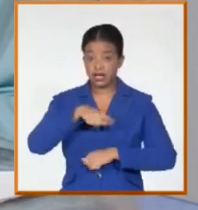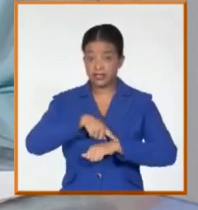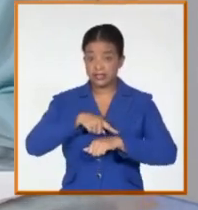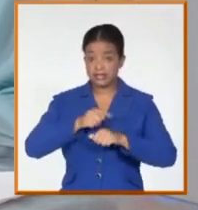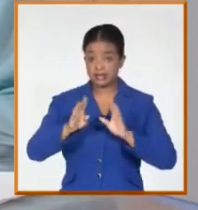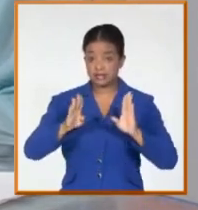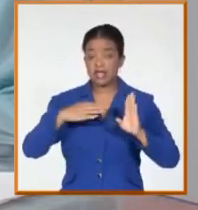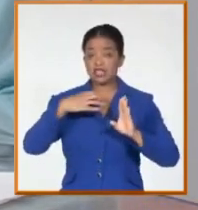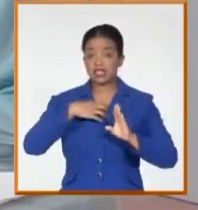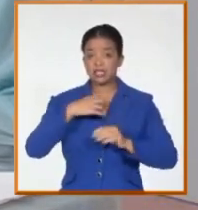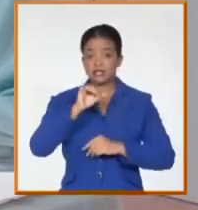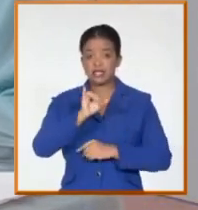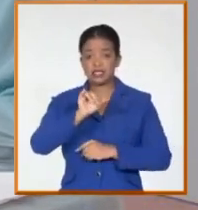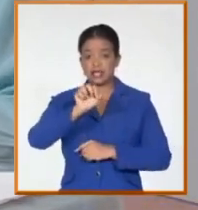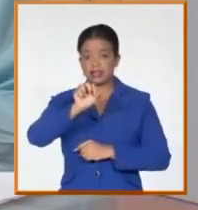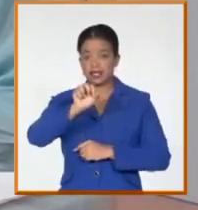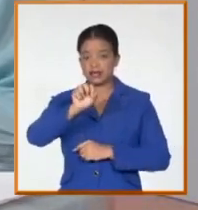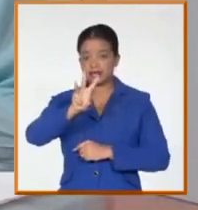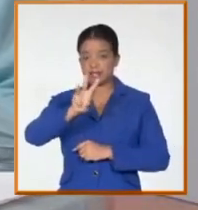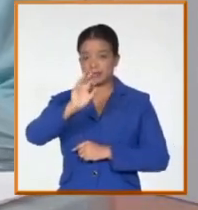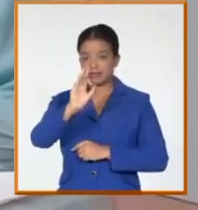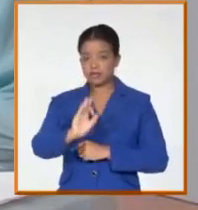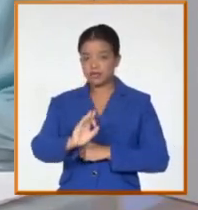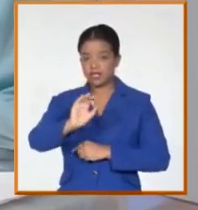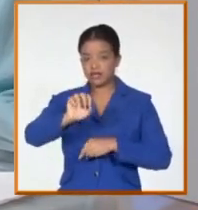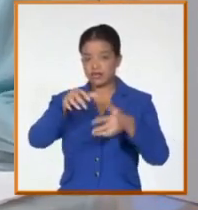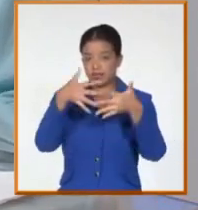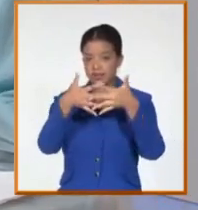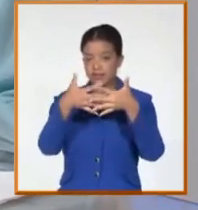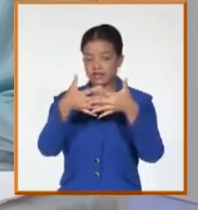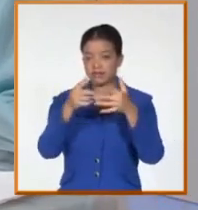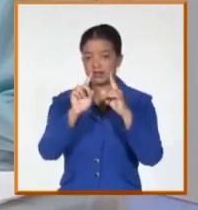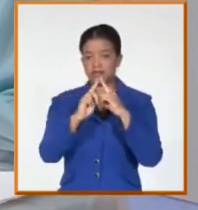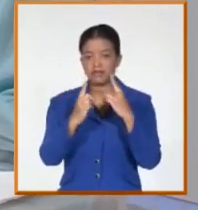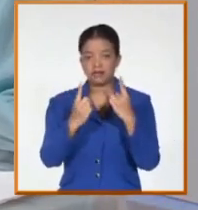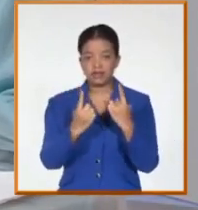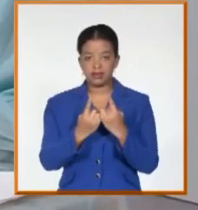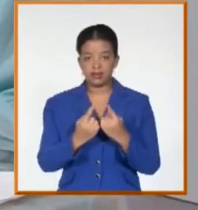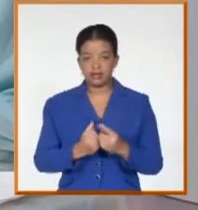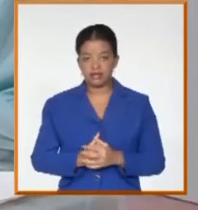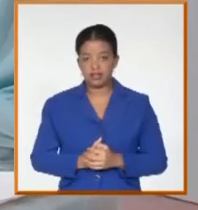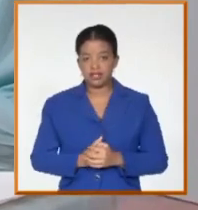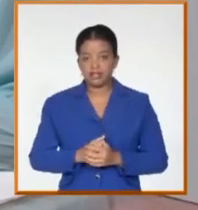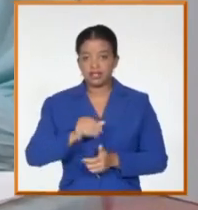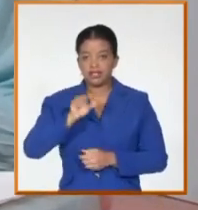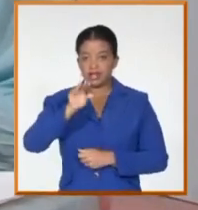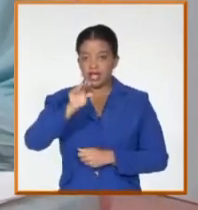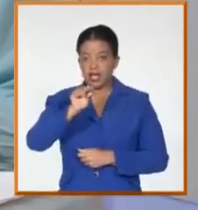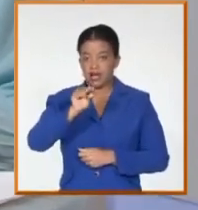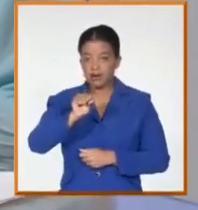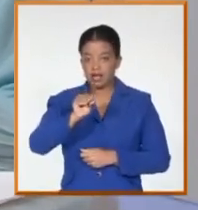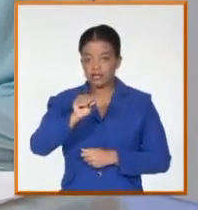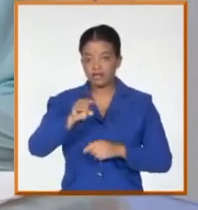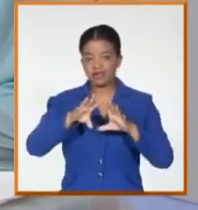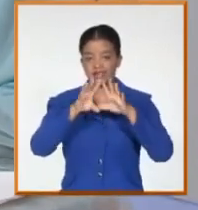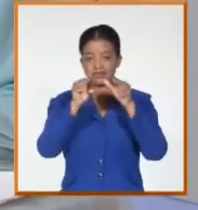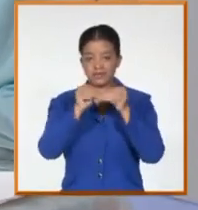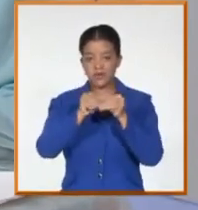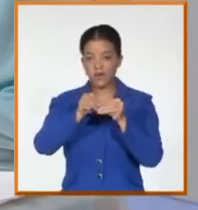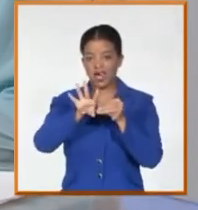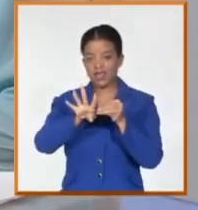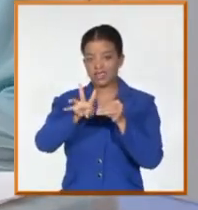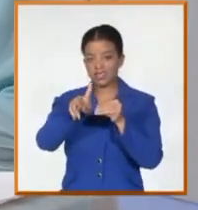63% de las entidades del sector tienda mochiladas nómina estamos hablando que abarca unos 42.600